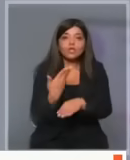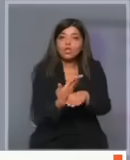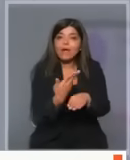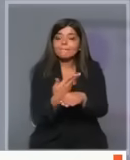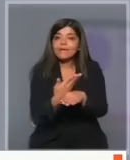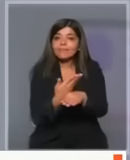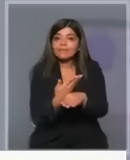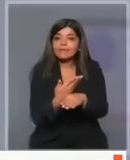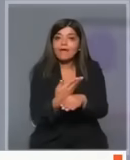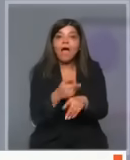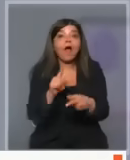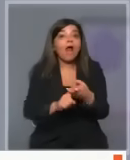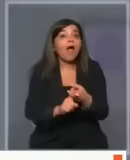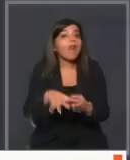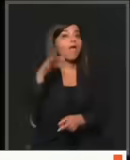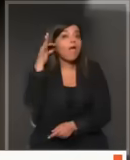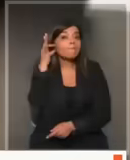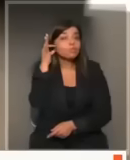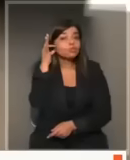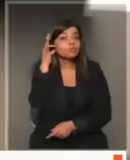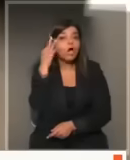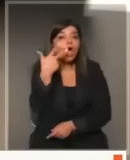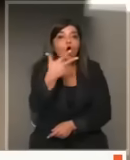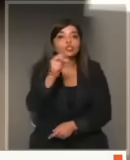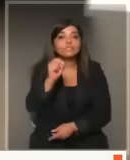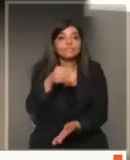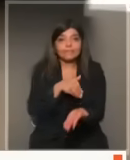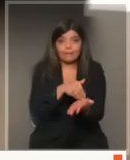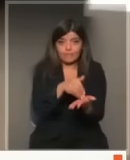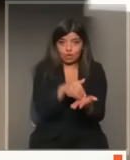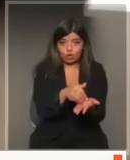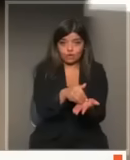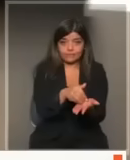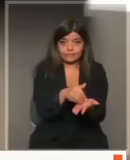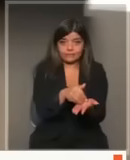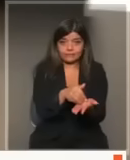la señora de la víctima eran 80 millones de pesos.